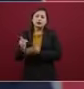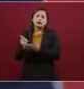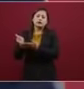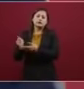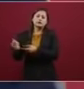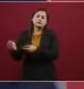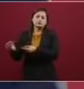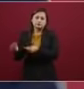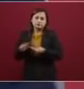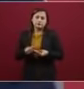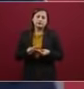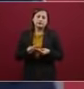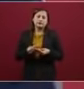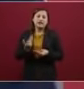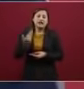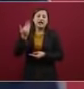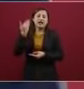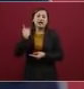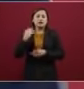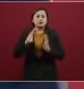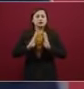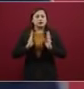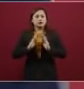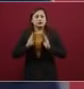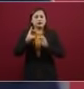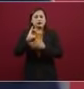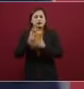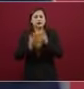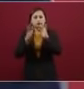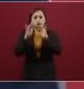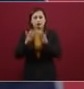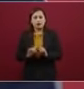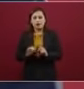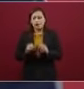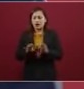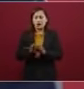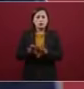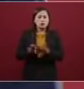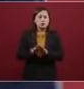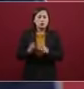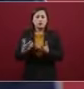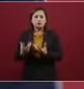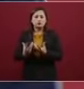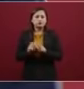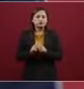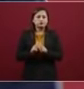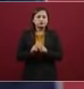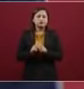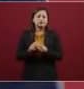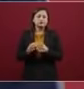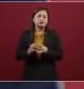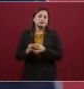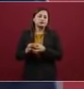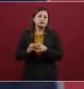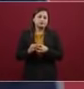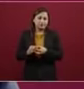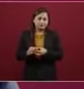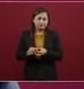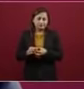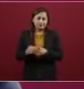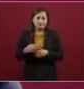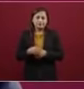teníamos esa posibilidad. Si hacíamos el informe policial homologado, no era factible eso. Aunque